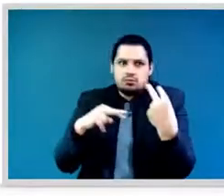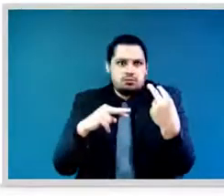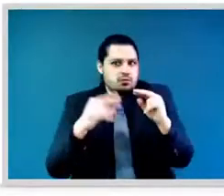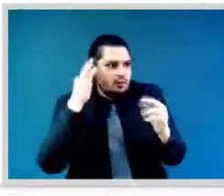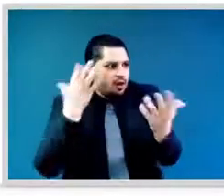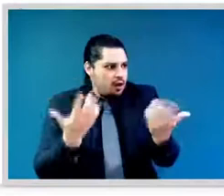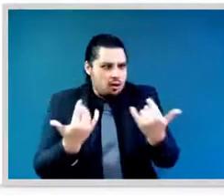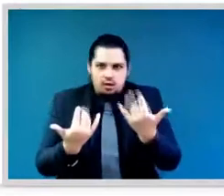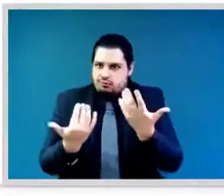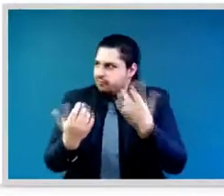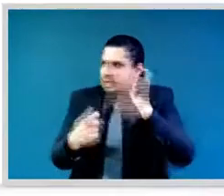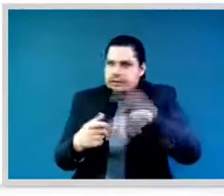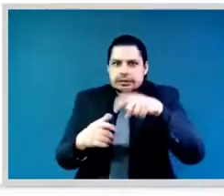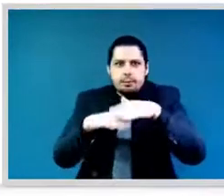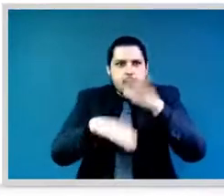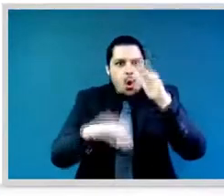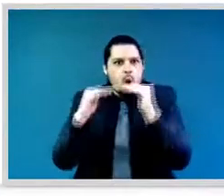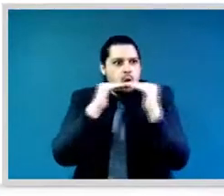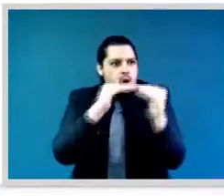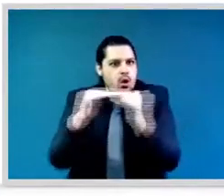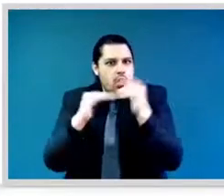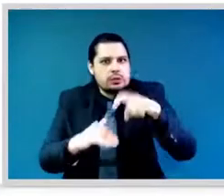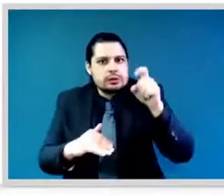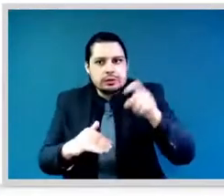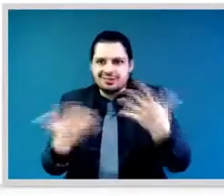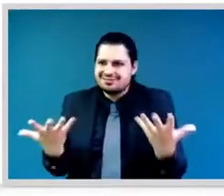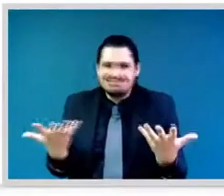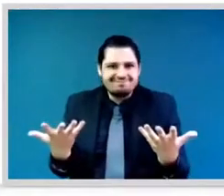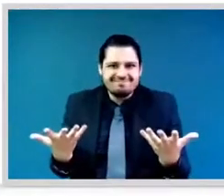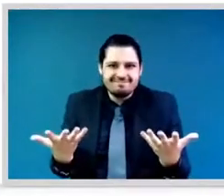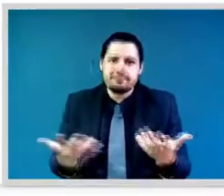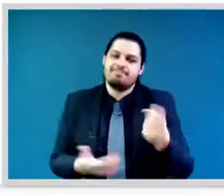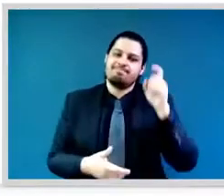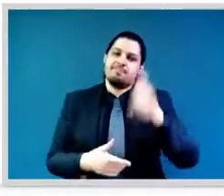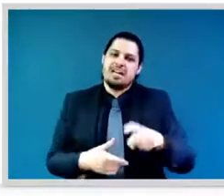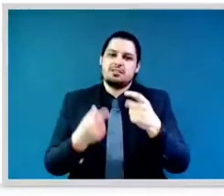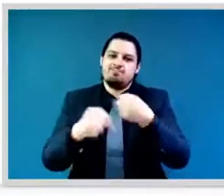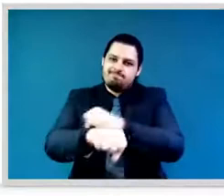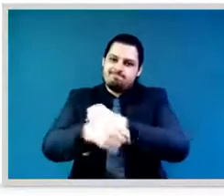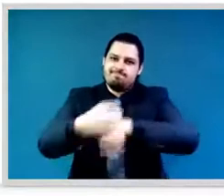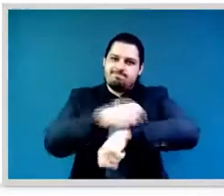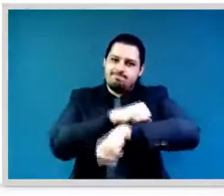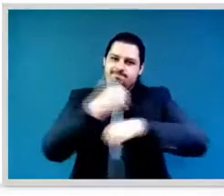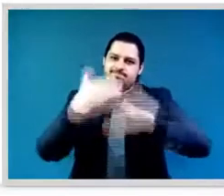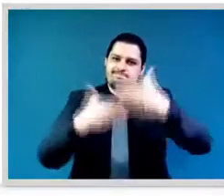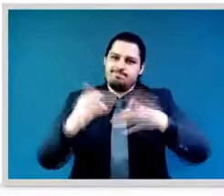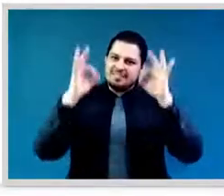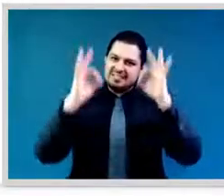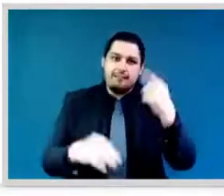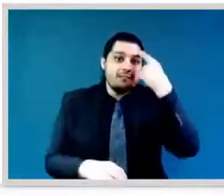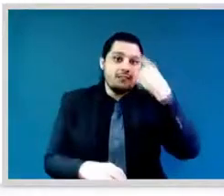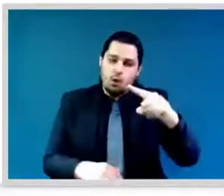acciones concretas con esa equidad que hace tiempo venimos pidiendo. Por lo tanto,